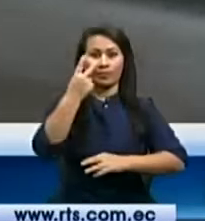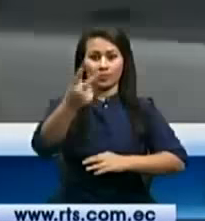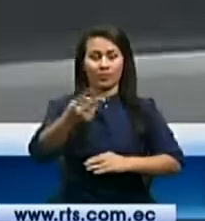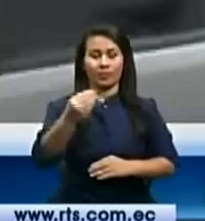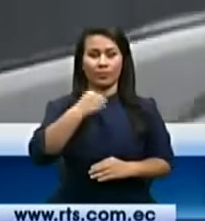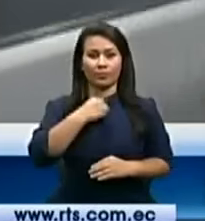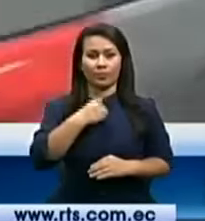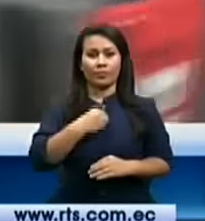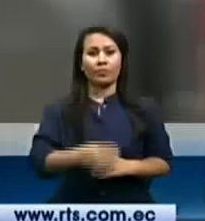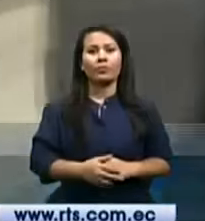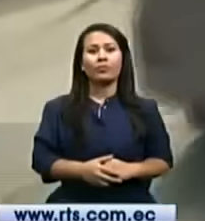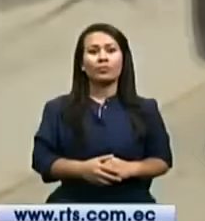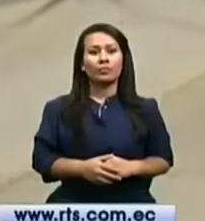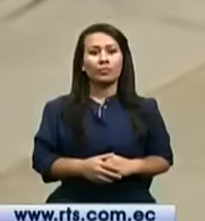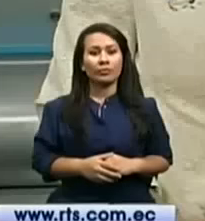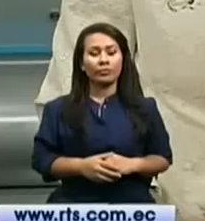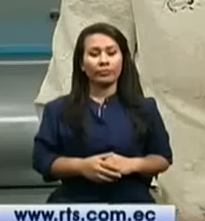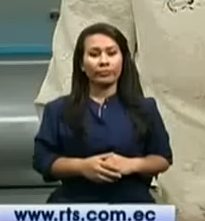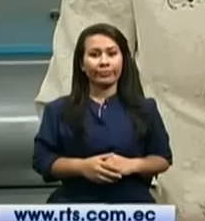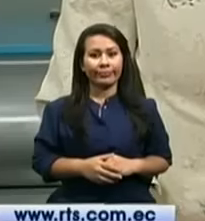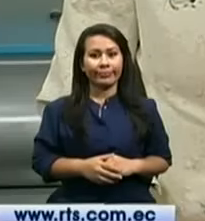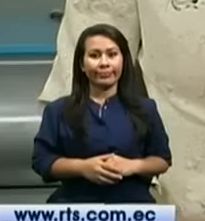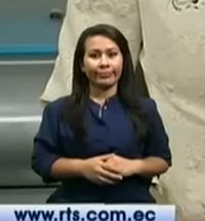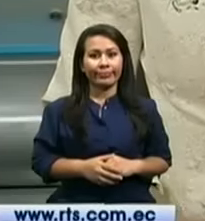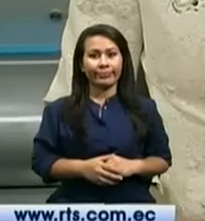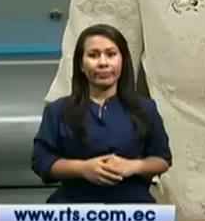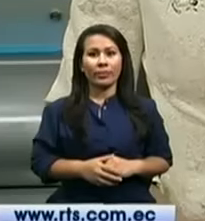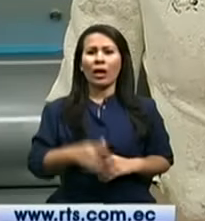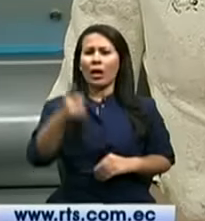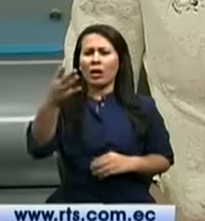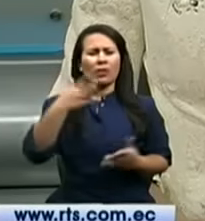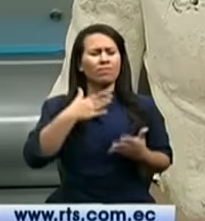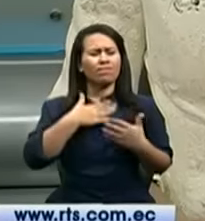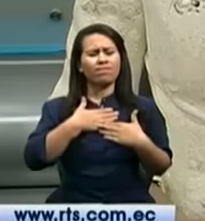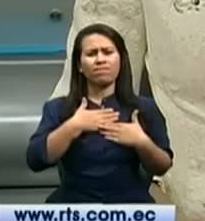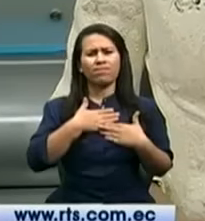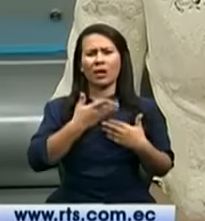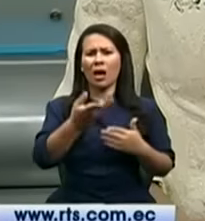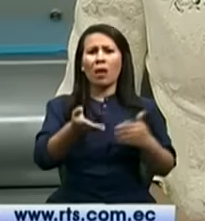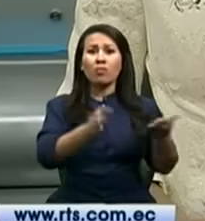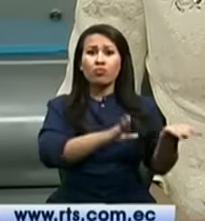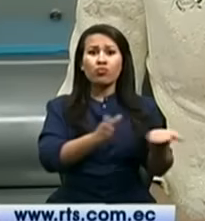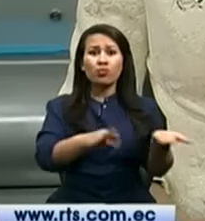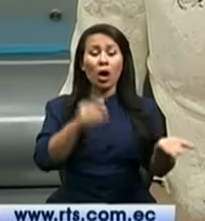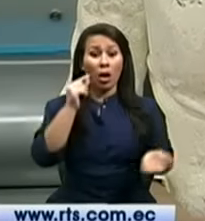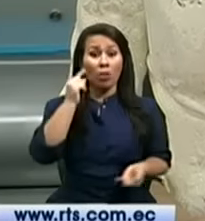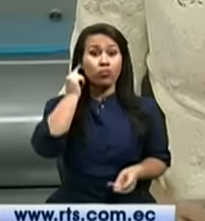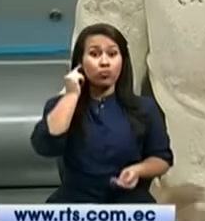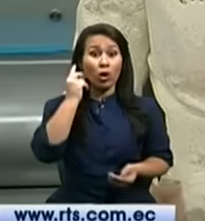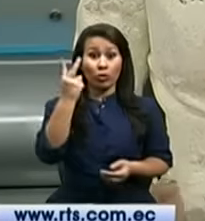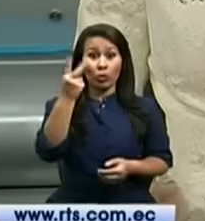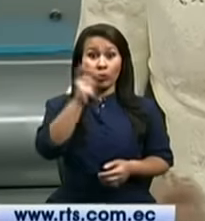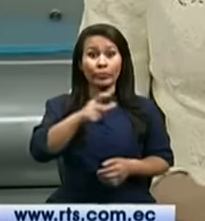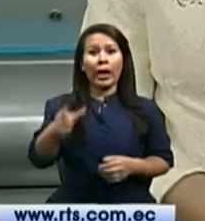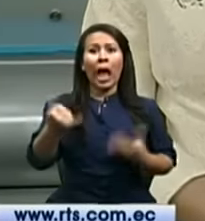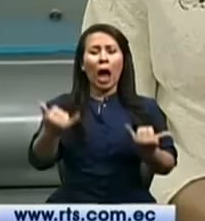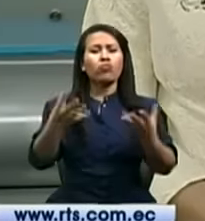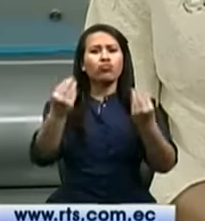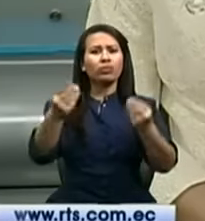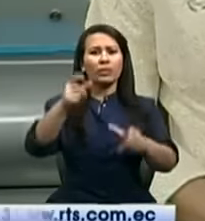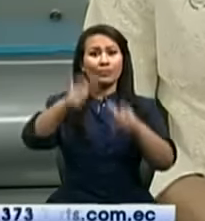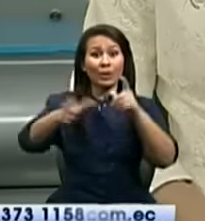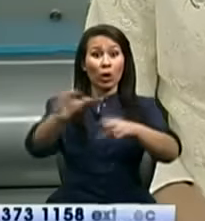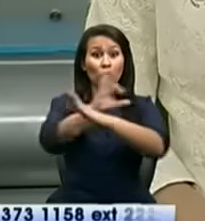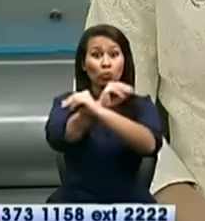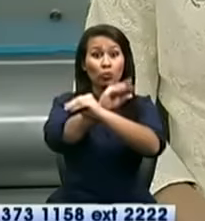informó Darwin Villao. Esta tragedia causó conmoción en las redes sociales. Los internautas